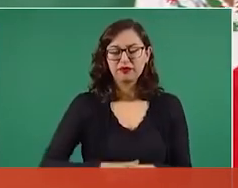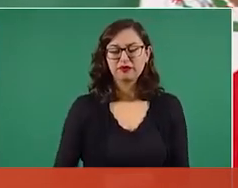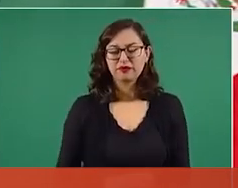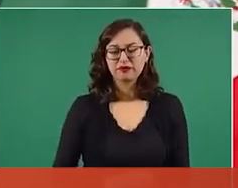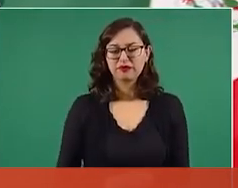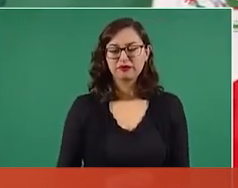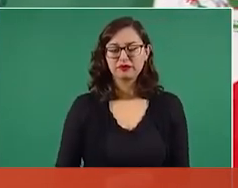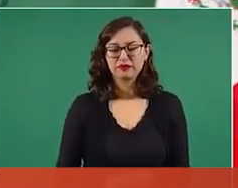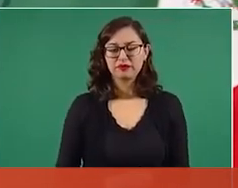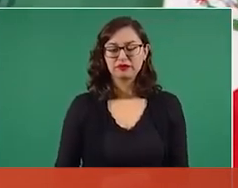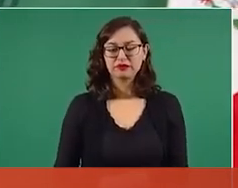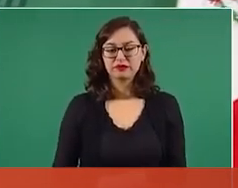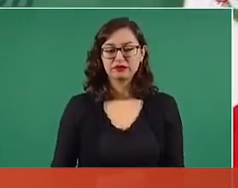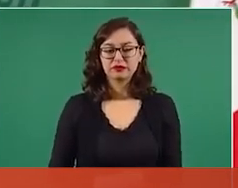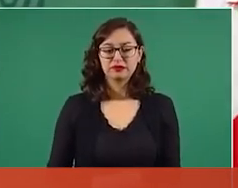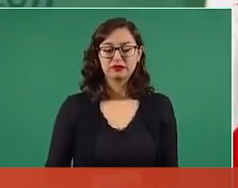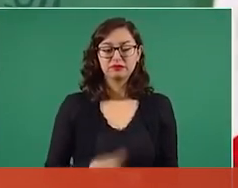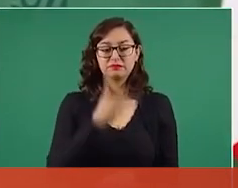este señor